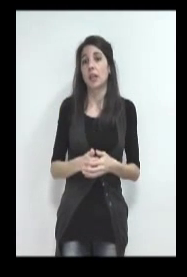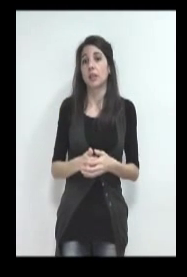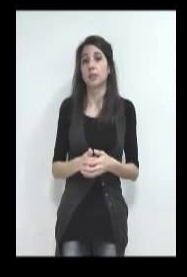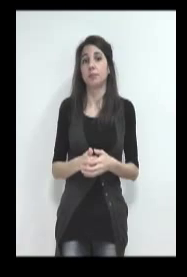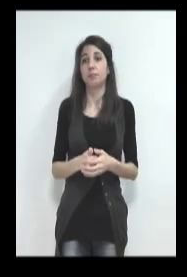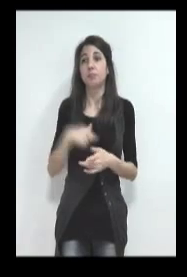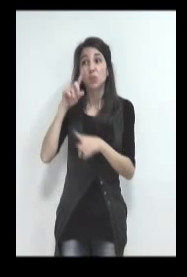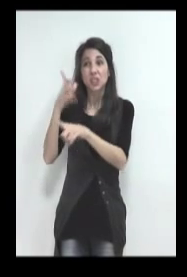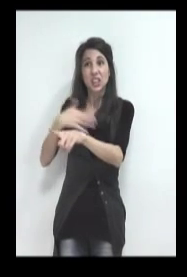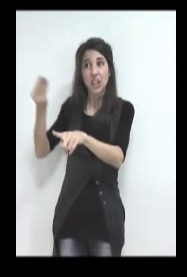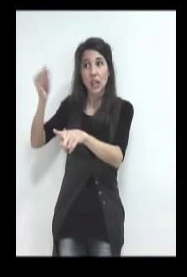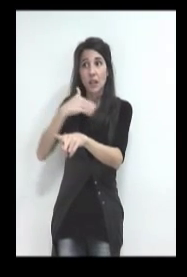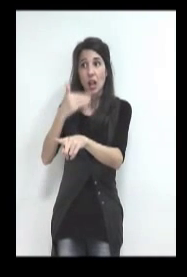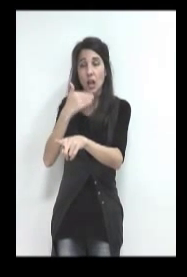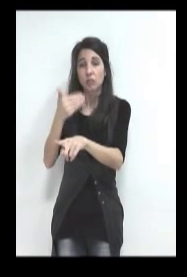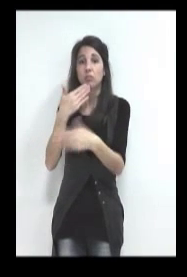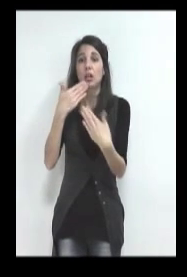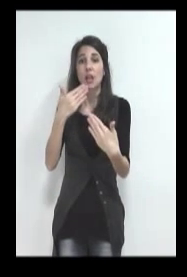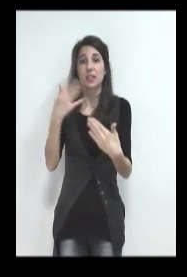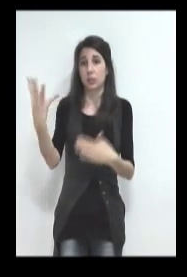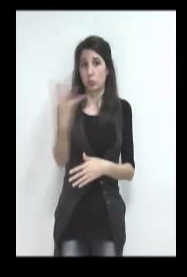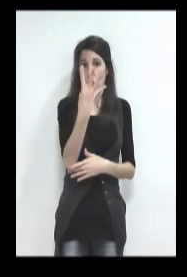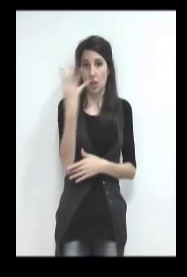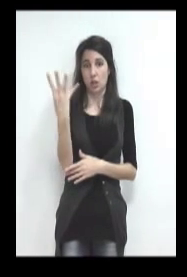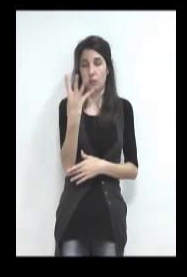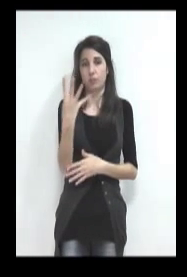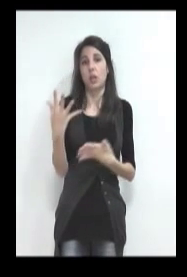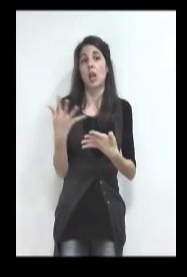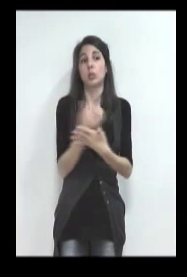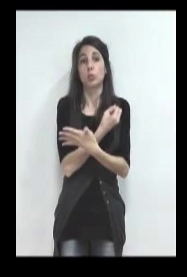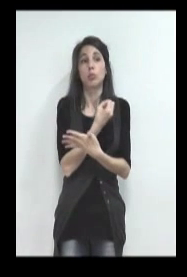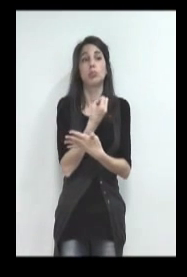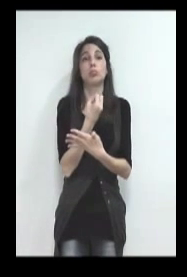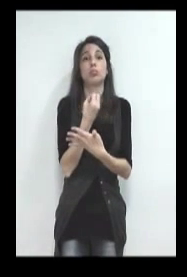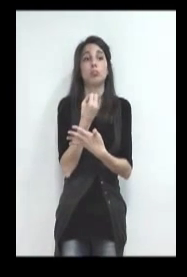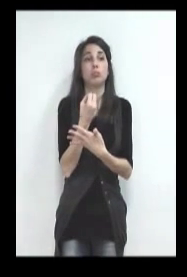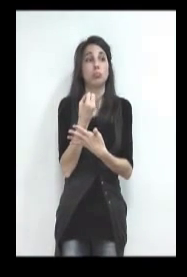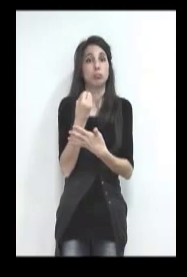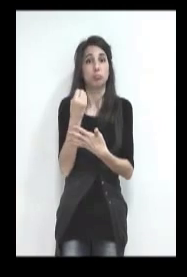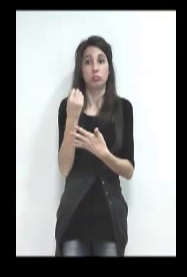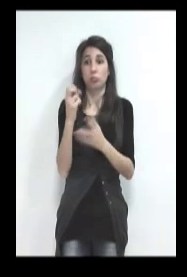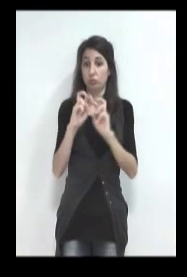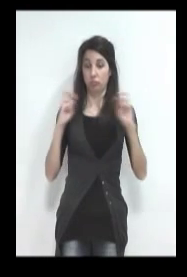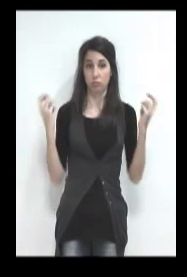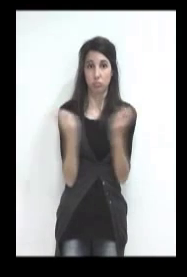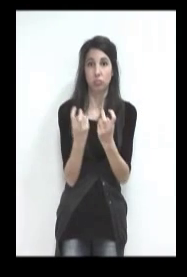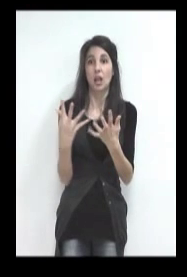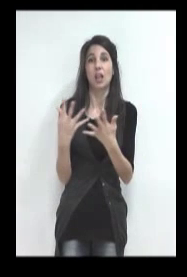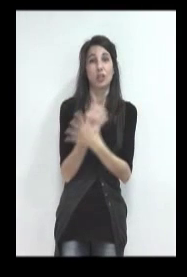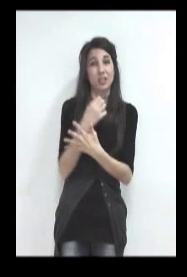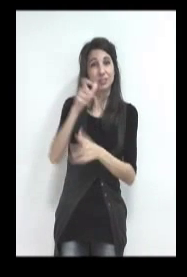No, gracias a los cuatro, a todos los presentes y a todos los que nos ven a